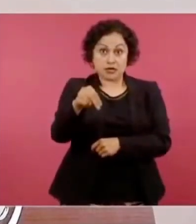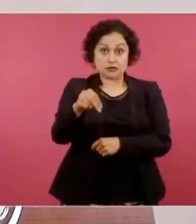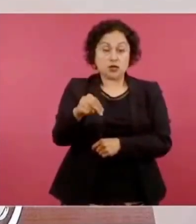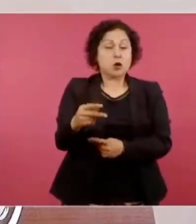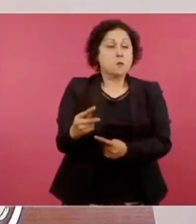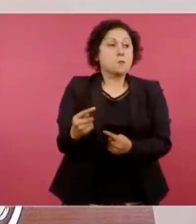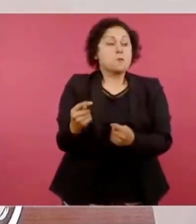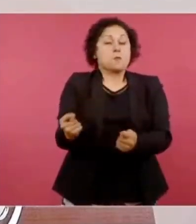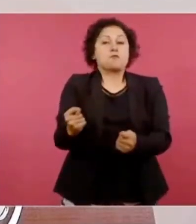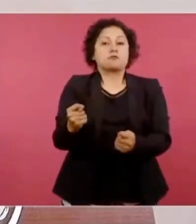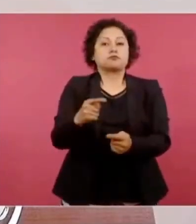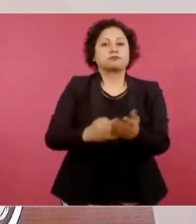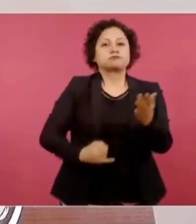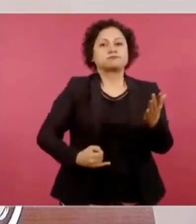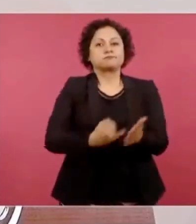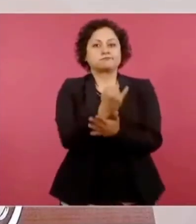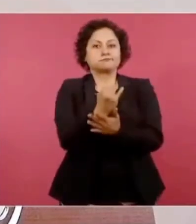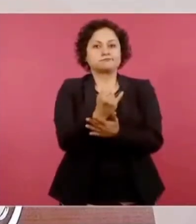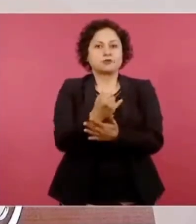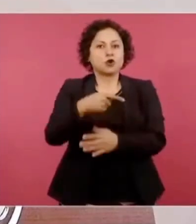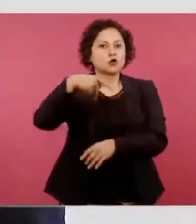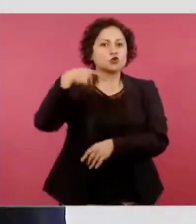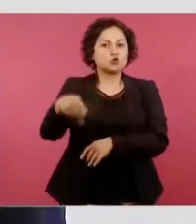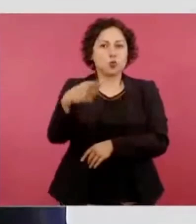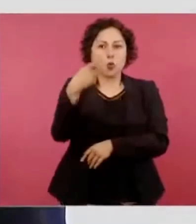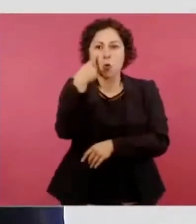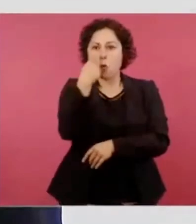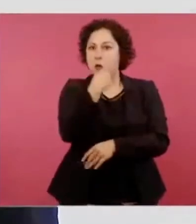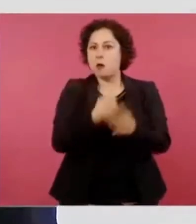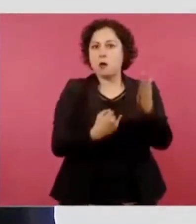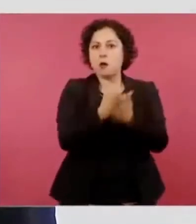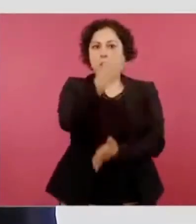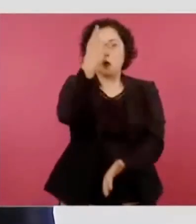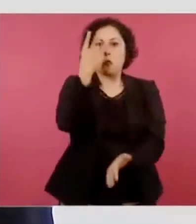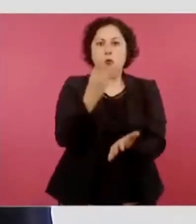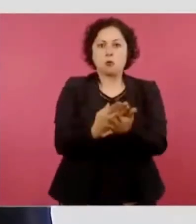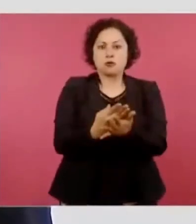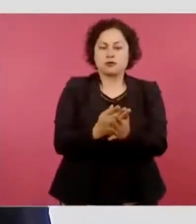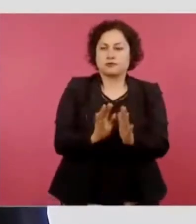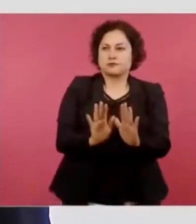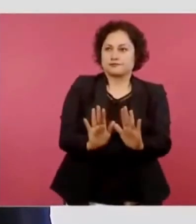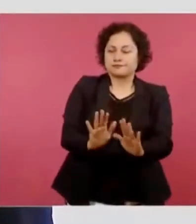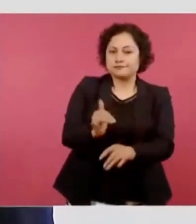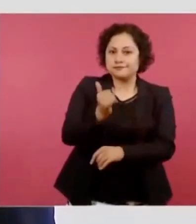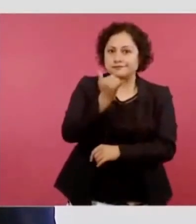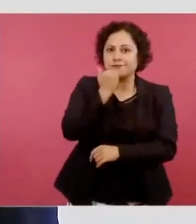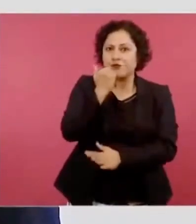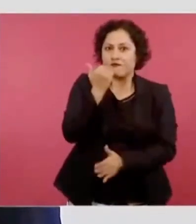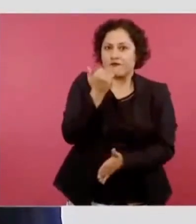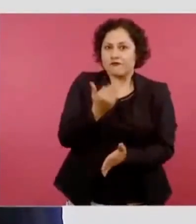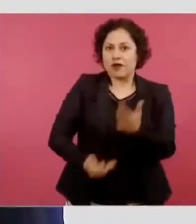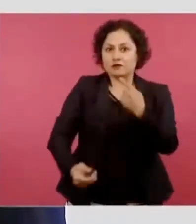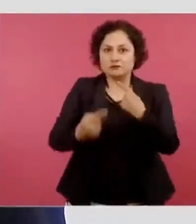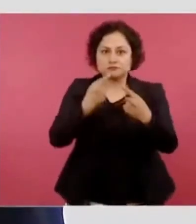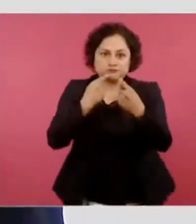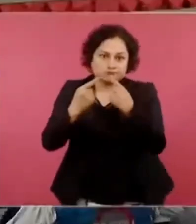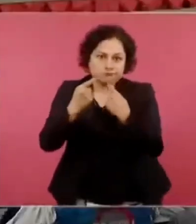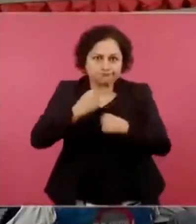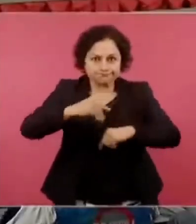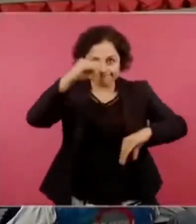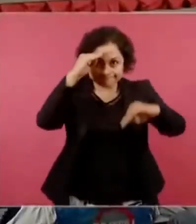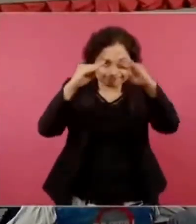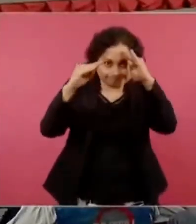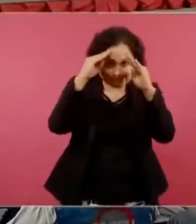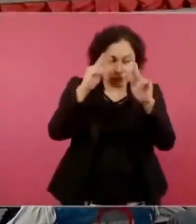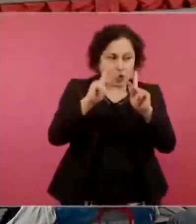una decisión sin dimensionar lo que esto significa para la paz y seguridad de nuestro país. Por ello es